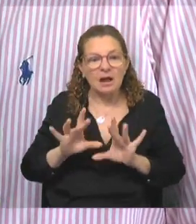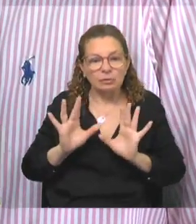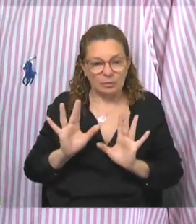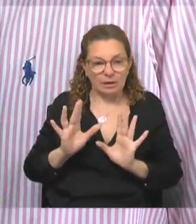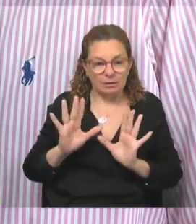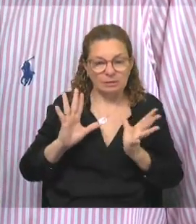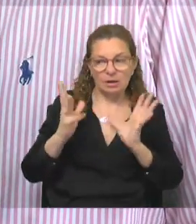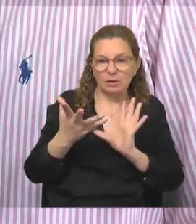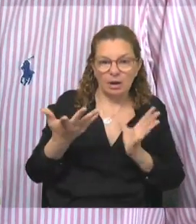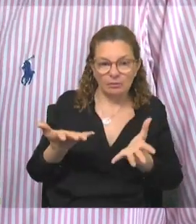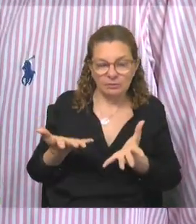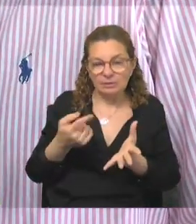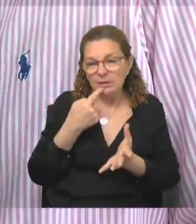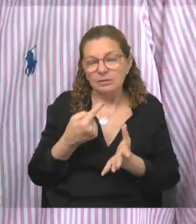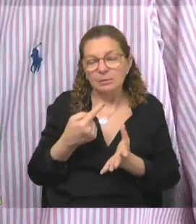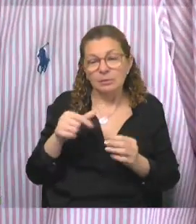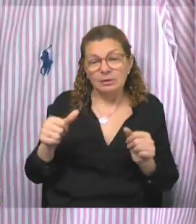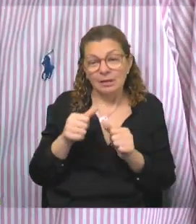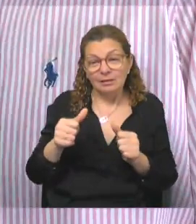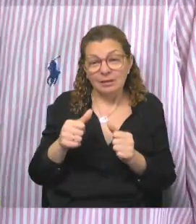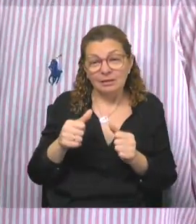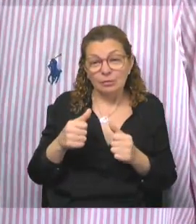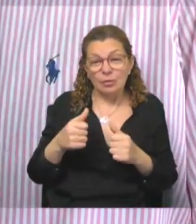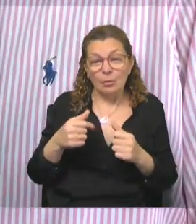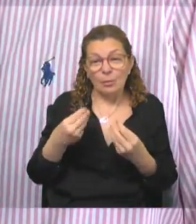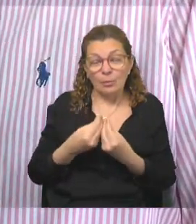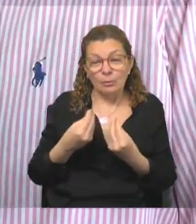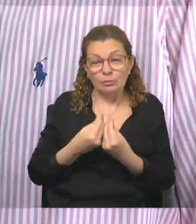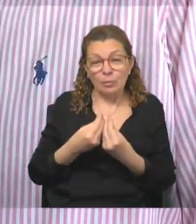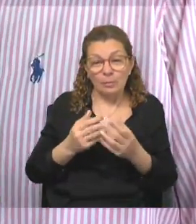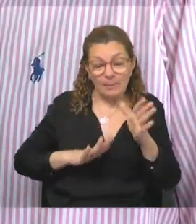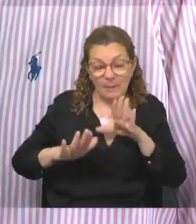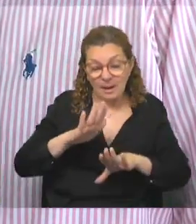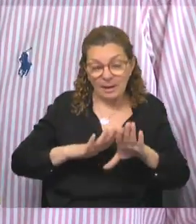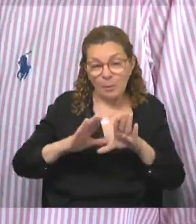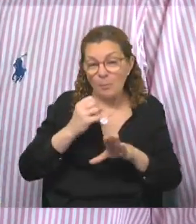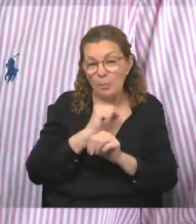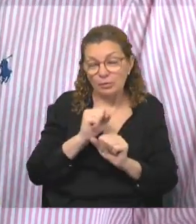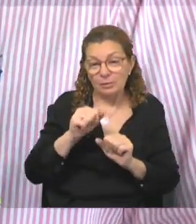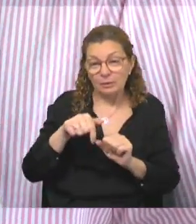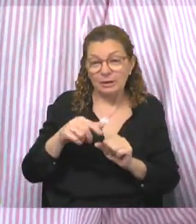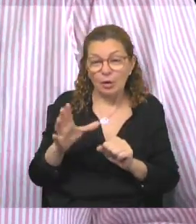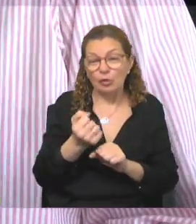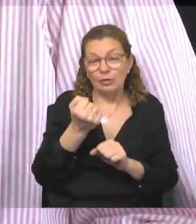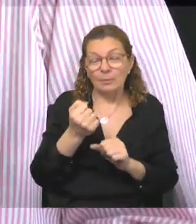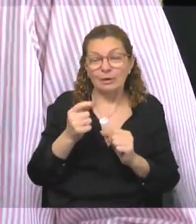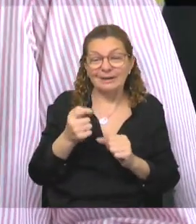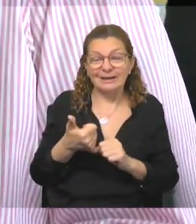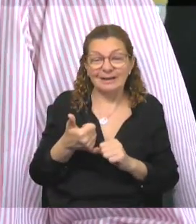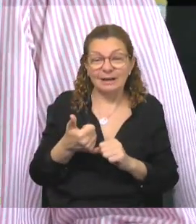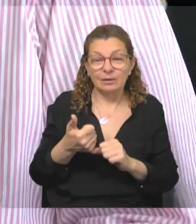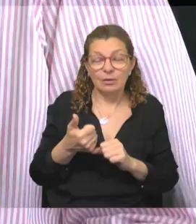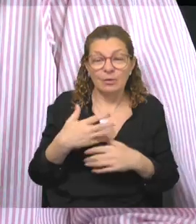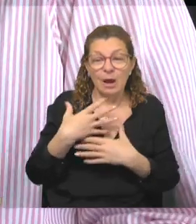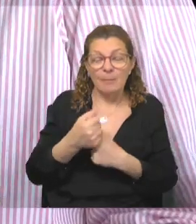adversos pero pero nada Creo que estamos haciendo el intento de que de estar lo más preparados posible estamos ahora recién conseguimos una una cooperación